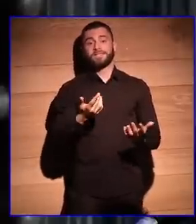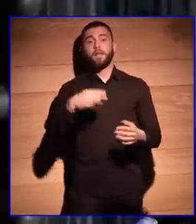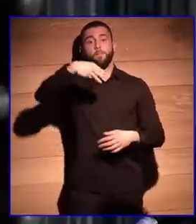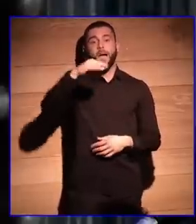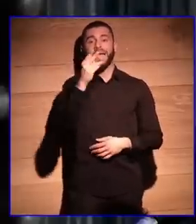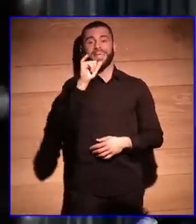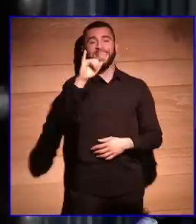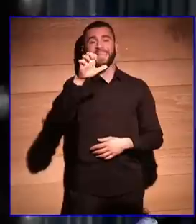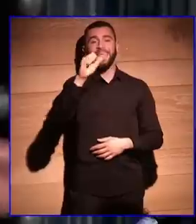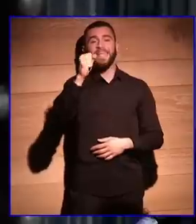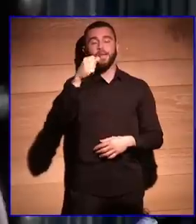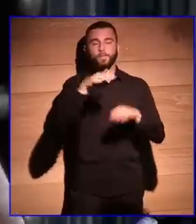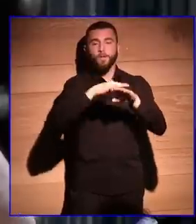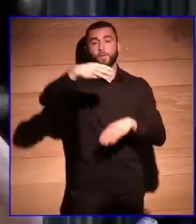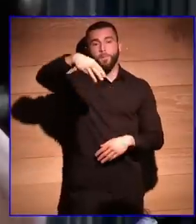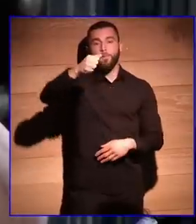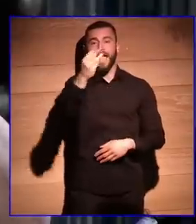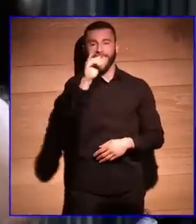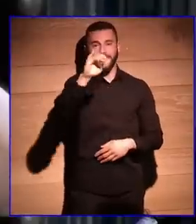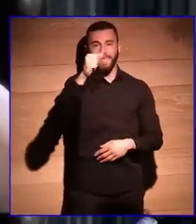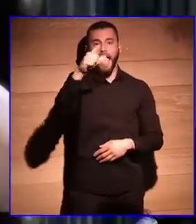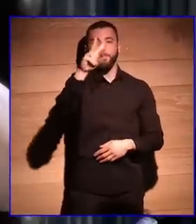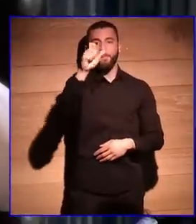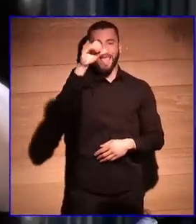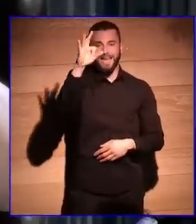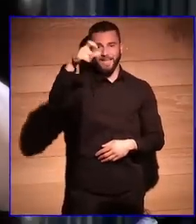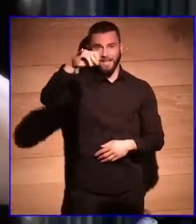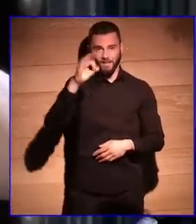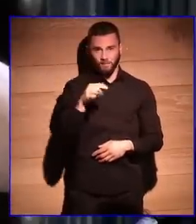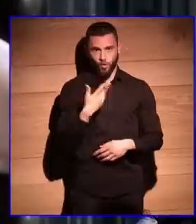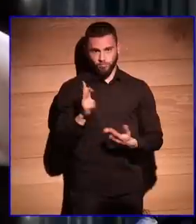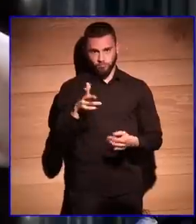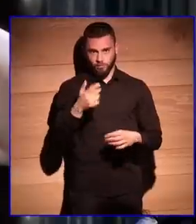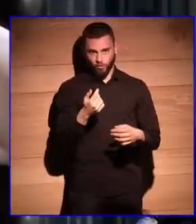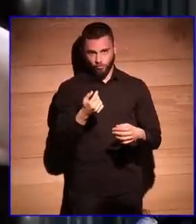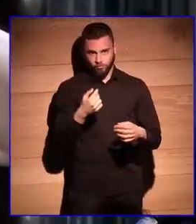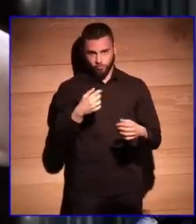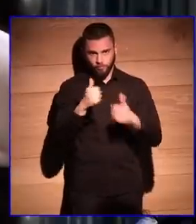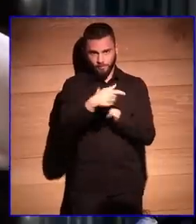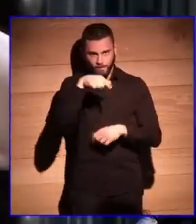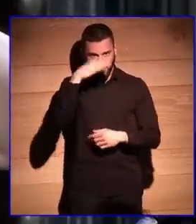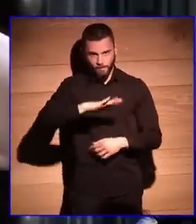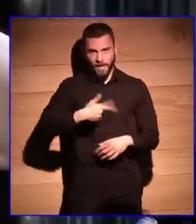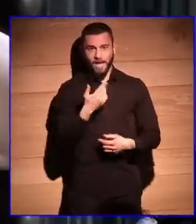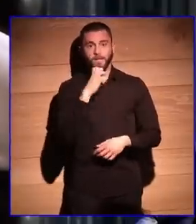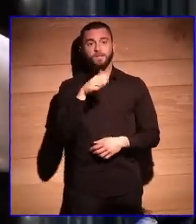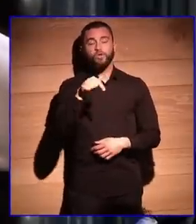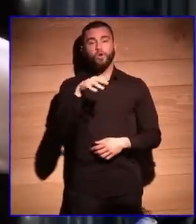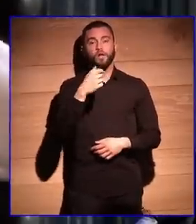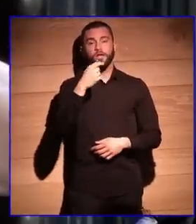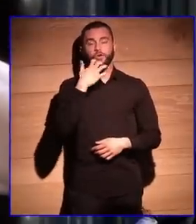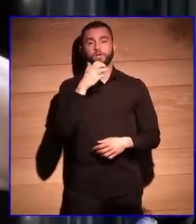medios. Si tú piensas en Aníbal Lecter, él tiene derecho psicológico. Sin embargo, cuando tú piensas en un